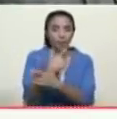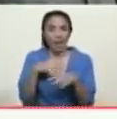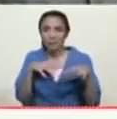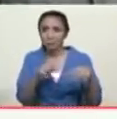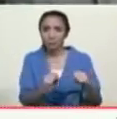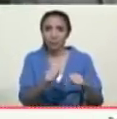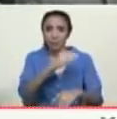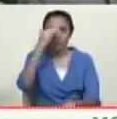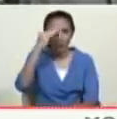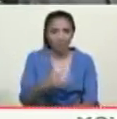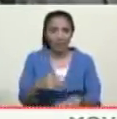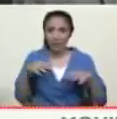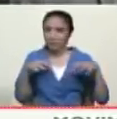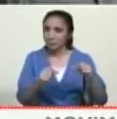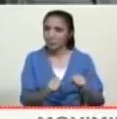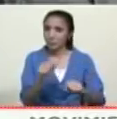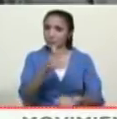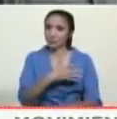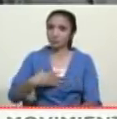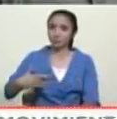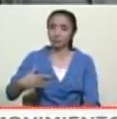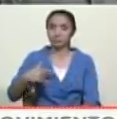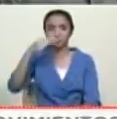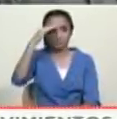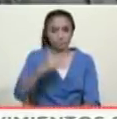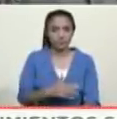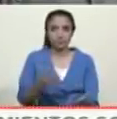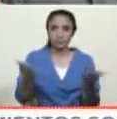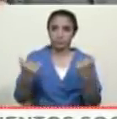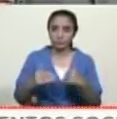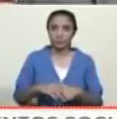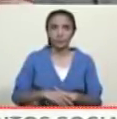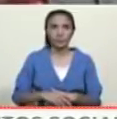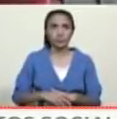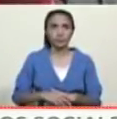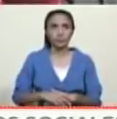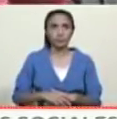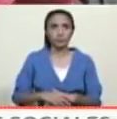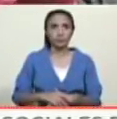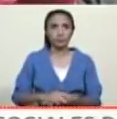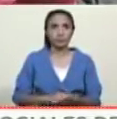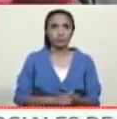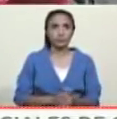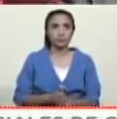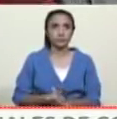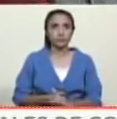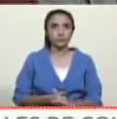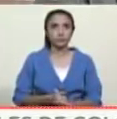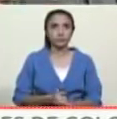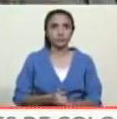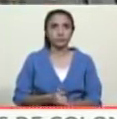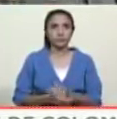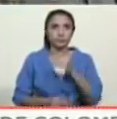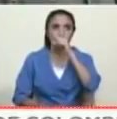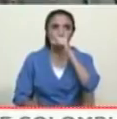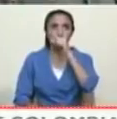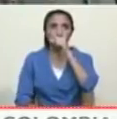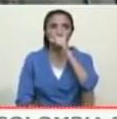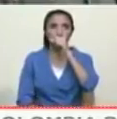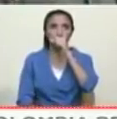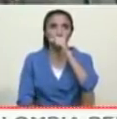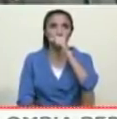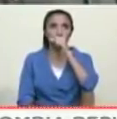intervención militar sobre nuestra patria, que haya solicitado que vengan fuerzas militares a invadir nuestro